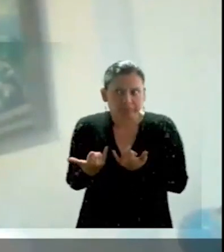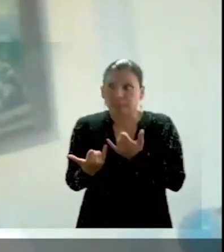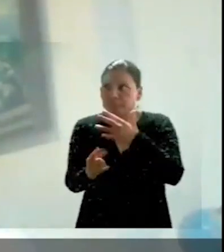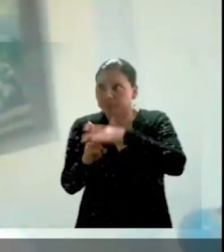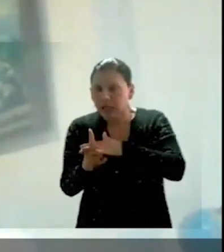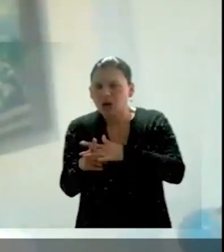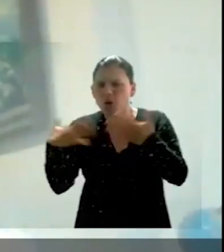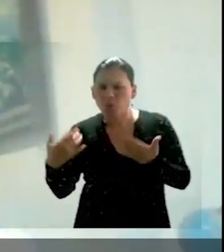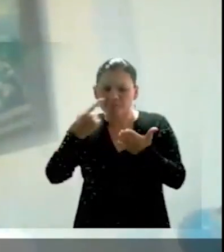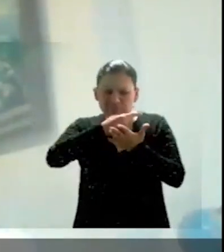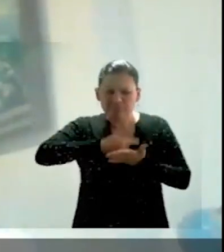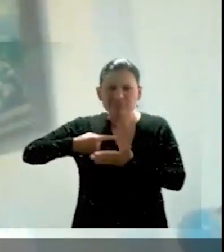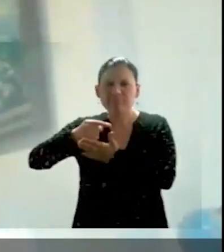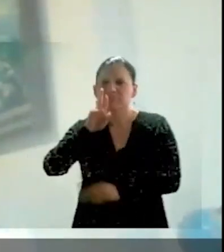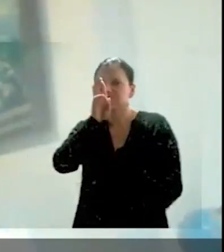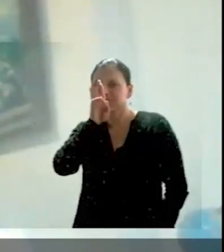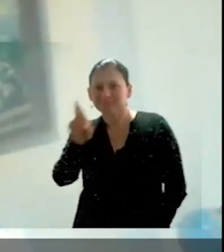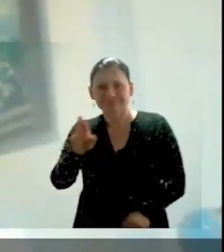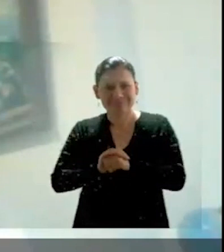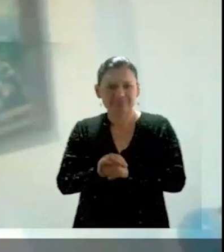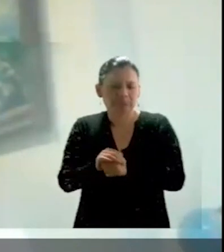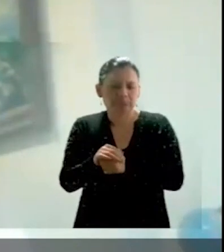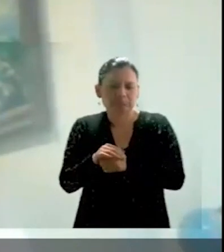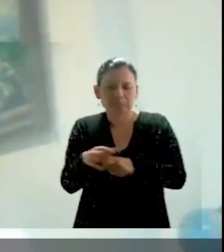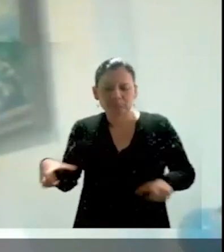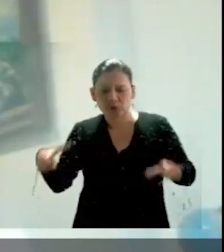en los primeros momentos, y que la Corte, con lo que tiene,